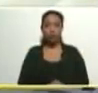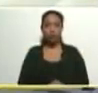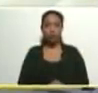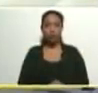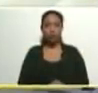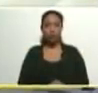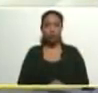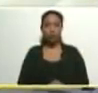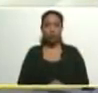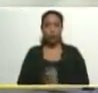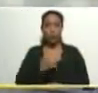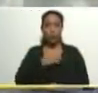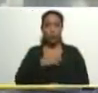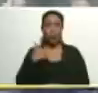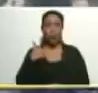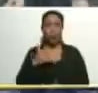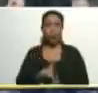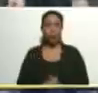quiero